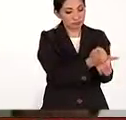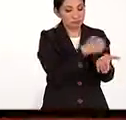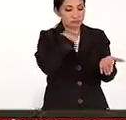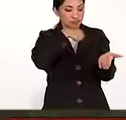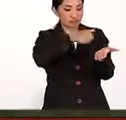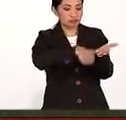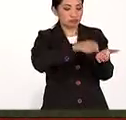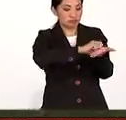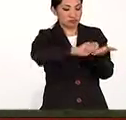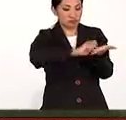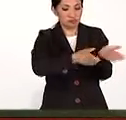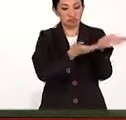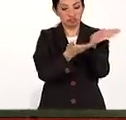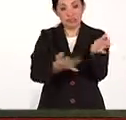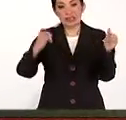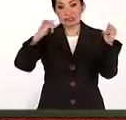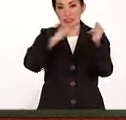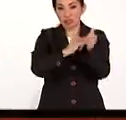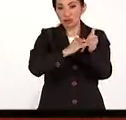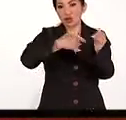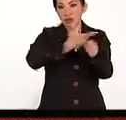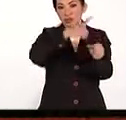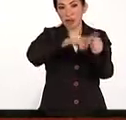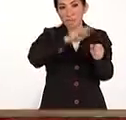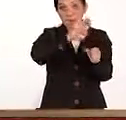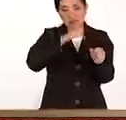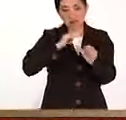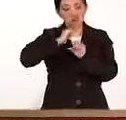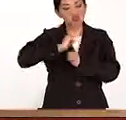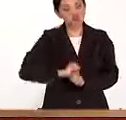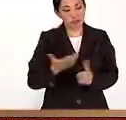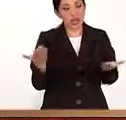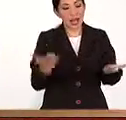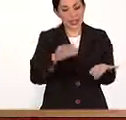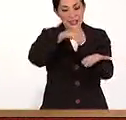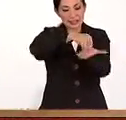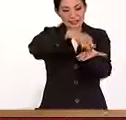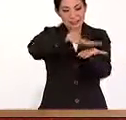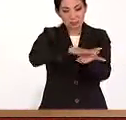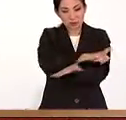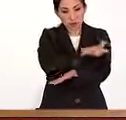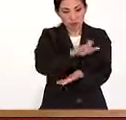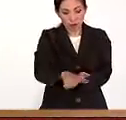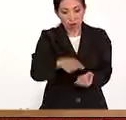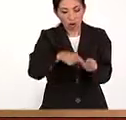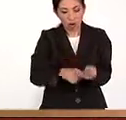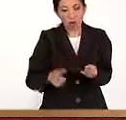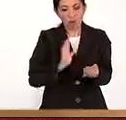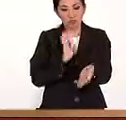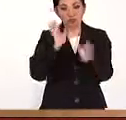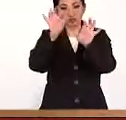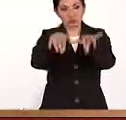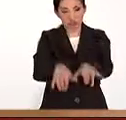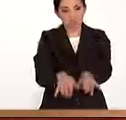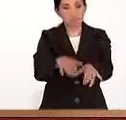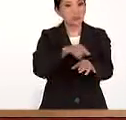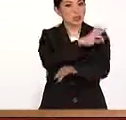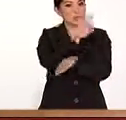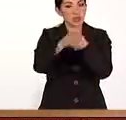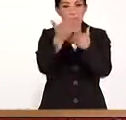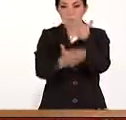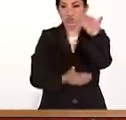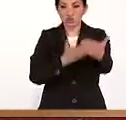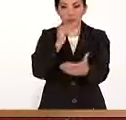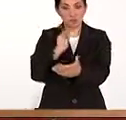del instituto nacional de becas se va a hacer cargo de la inscripción la matriculación y todo el